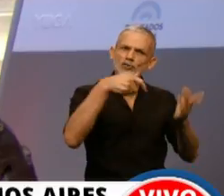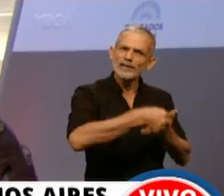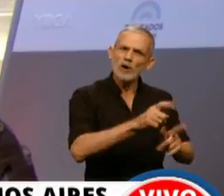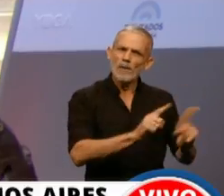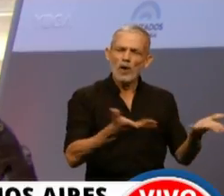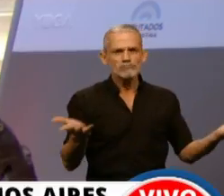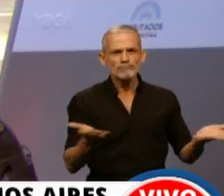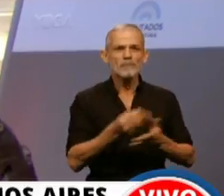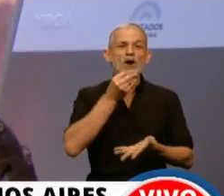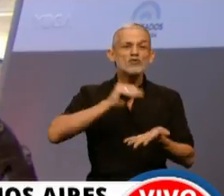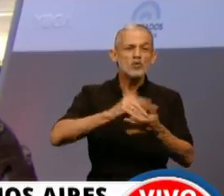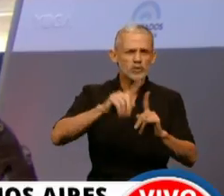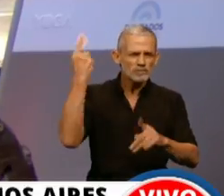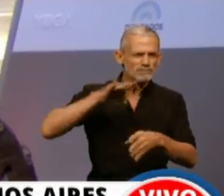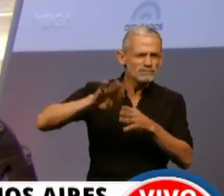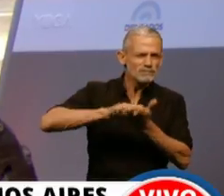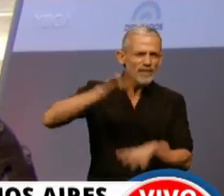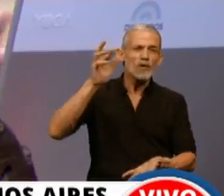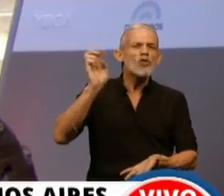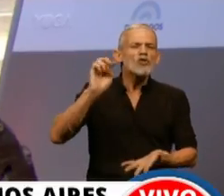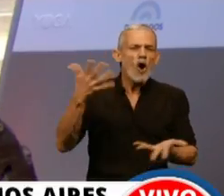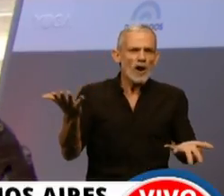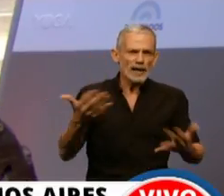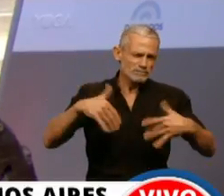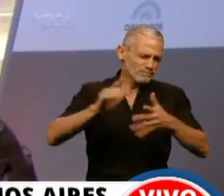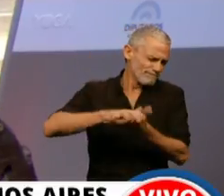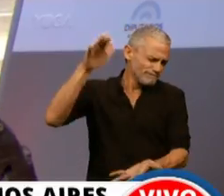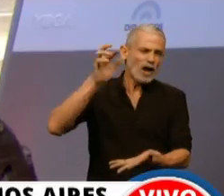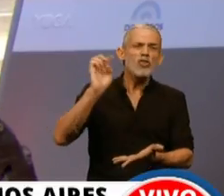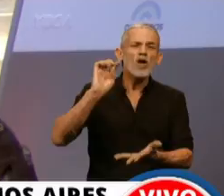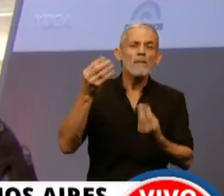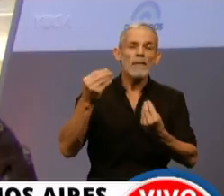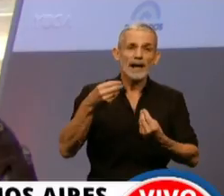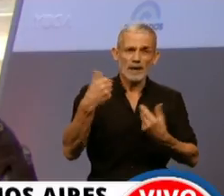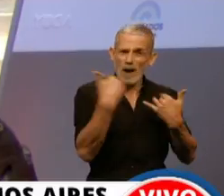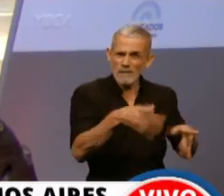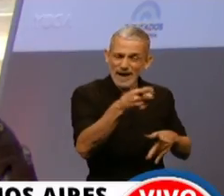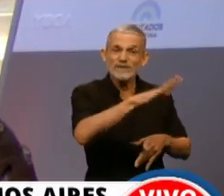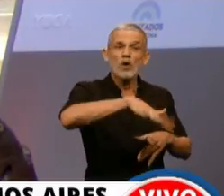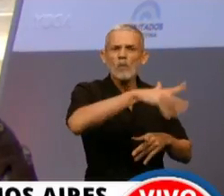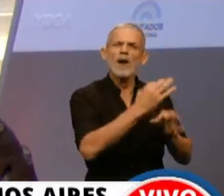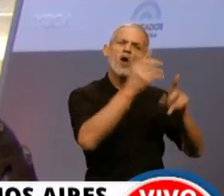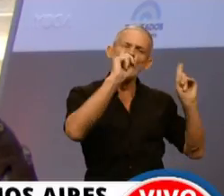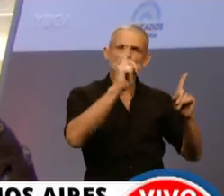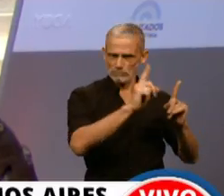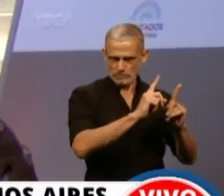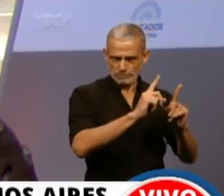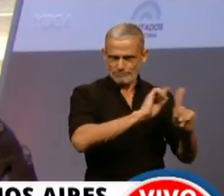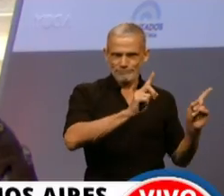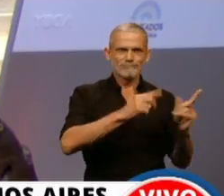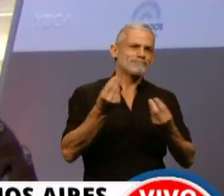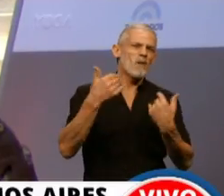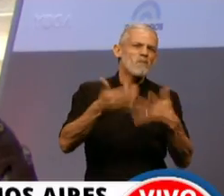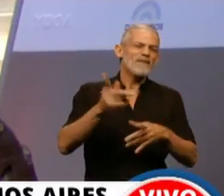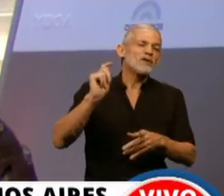por ejemplo chubut endeudada en dólares a mano poder en beneficio del pueblo trabajador de las docentes los estatales no